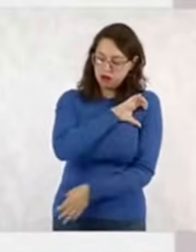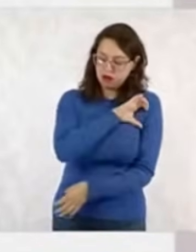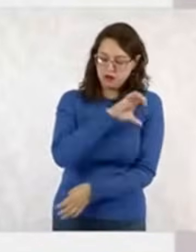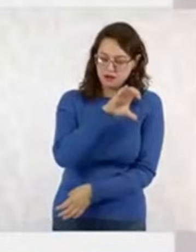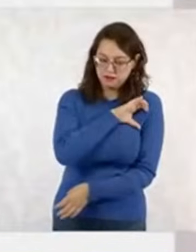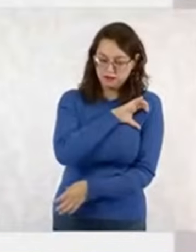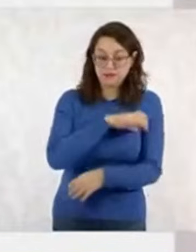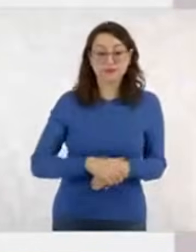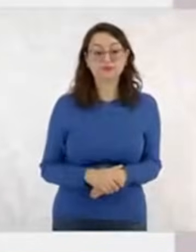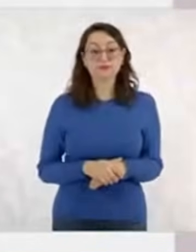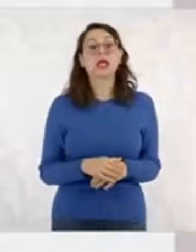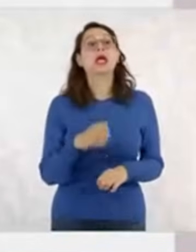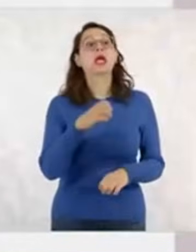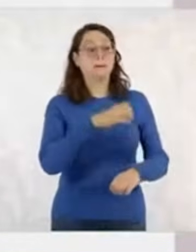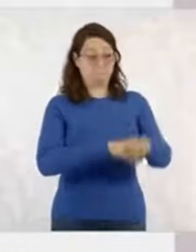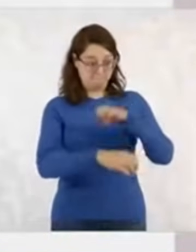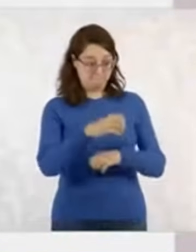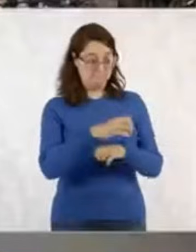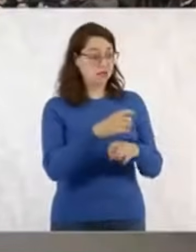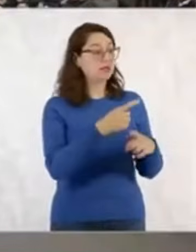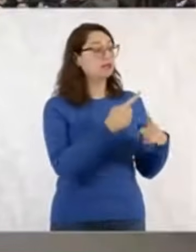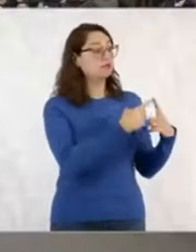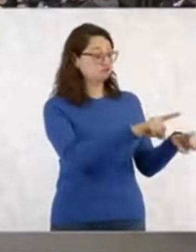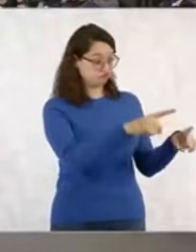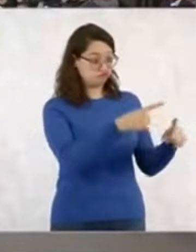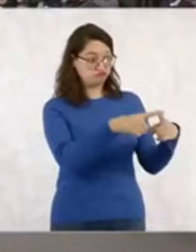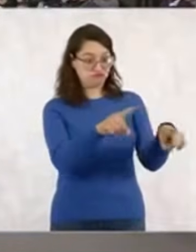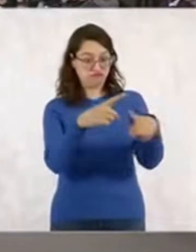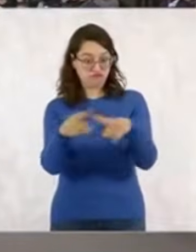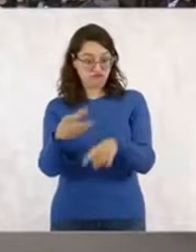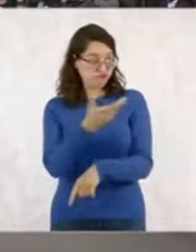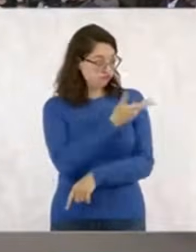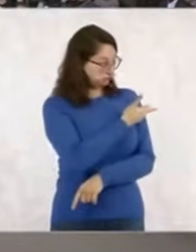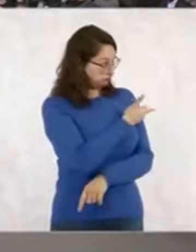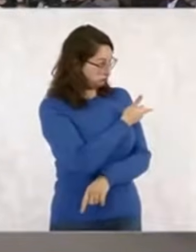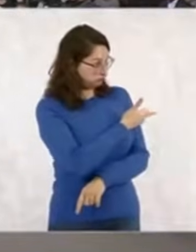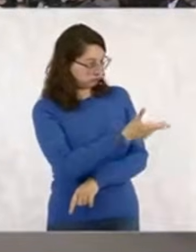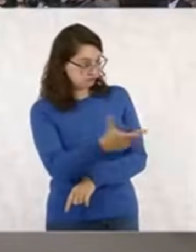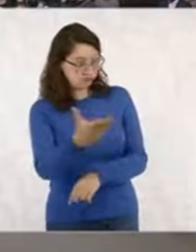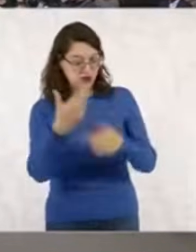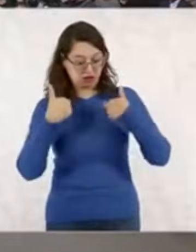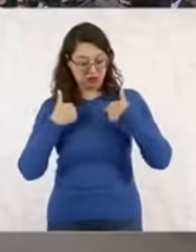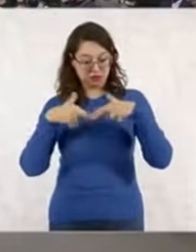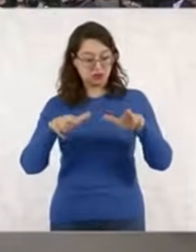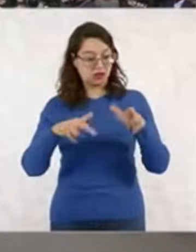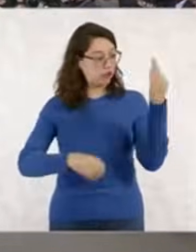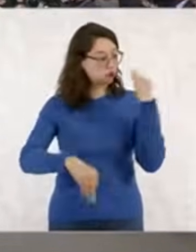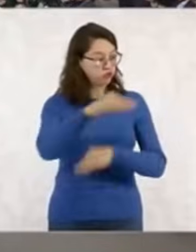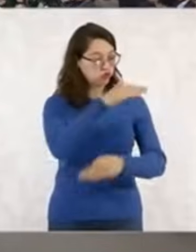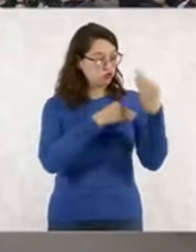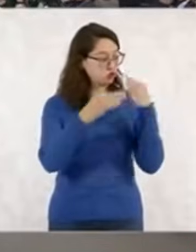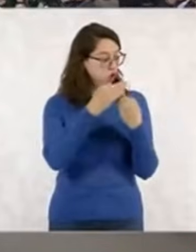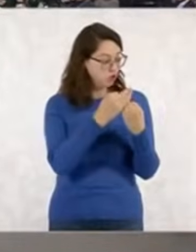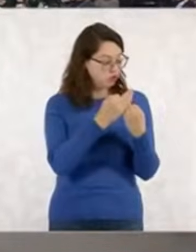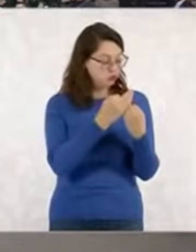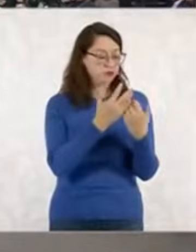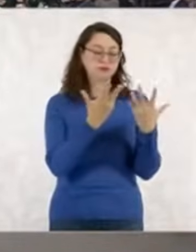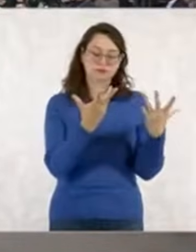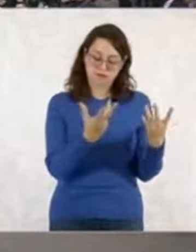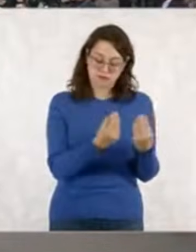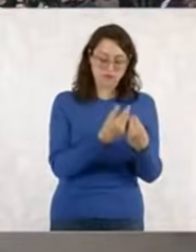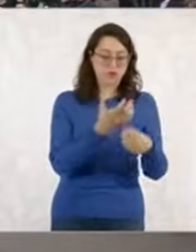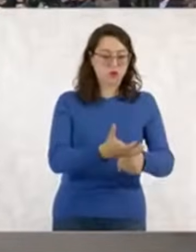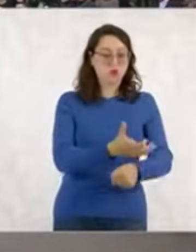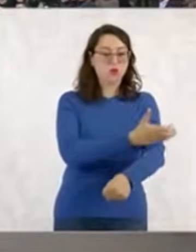las diversas organizaciones empresariales. Señora Presidenta, aquí están todas las representaciones de los organismos empresariales,